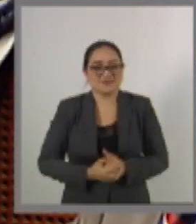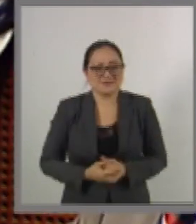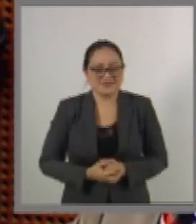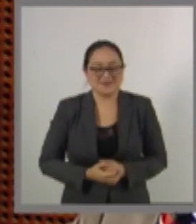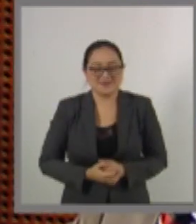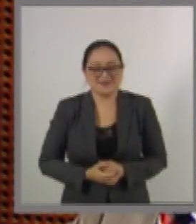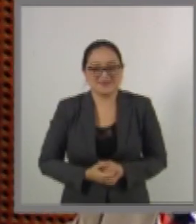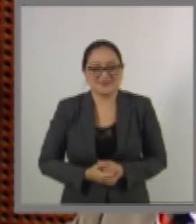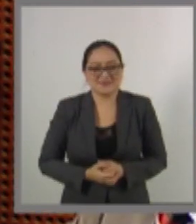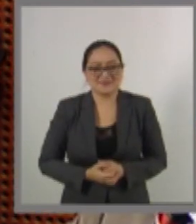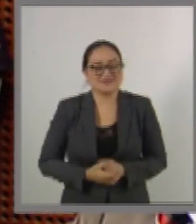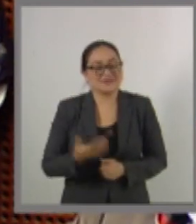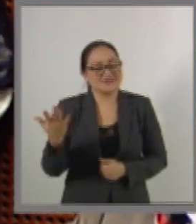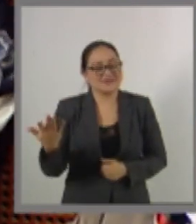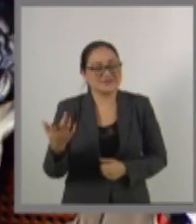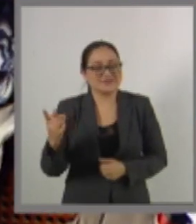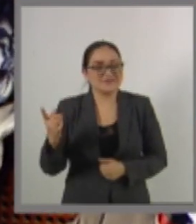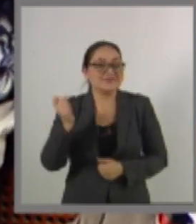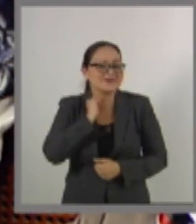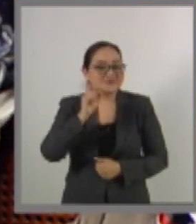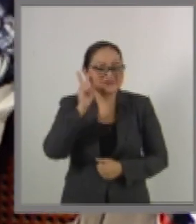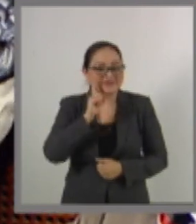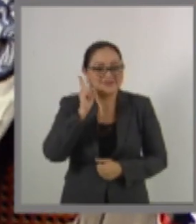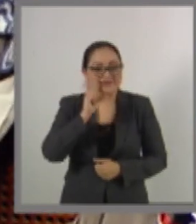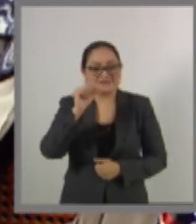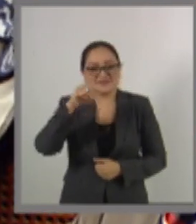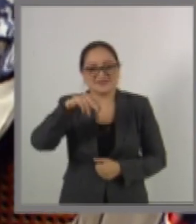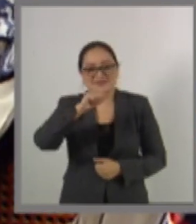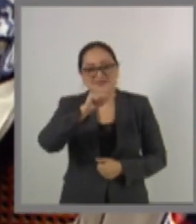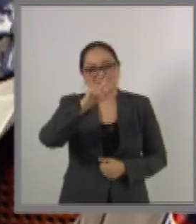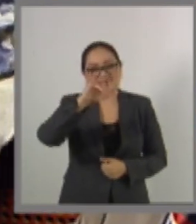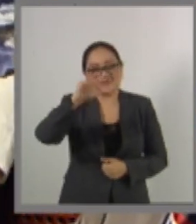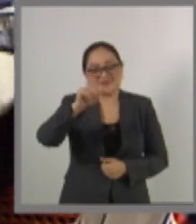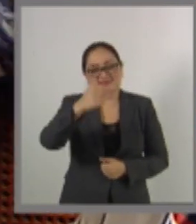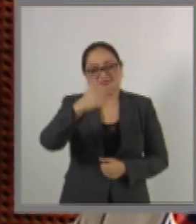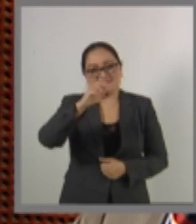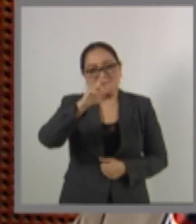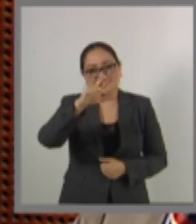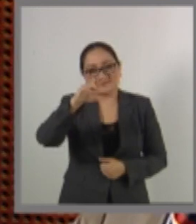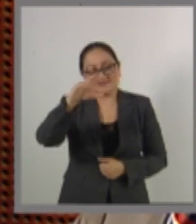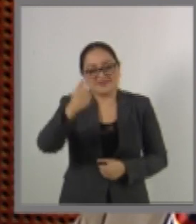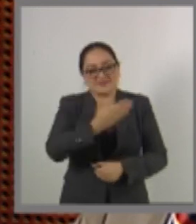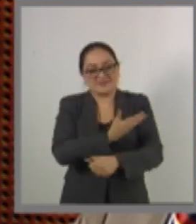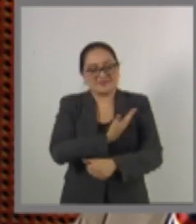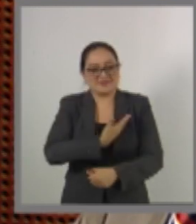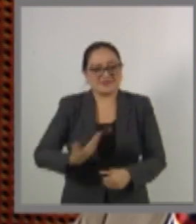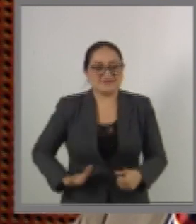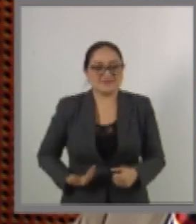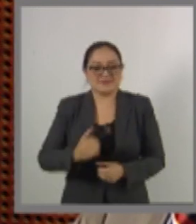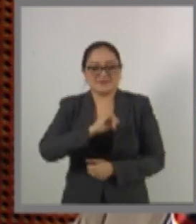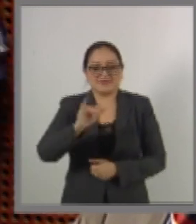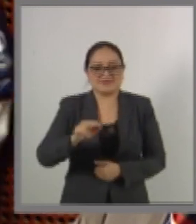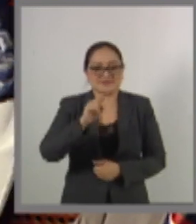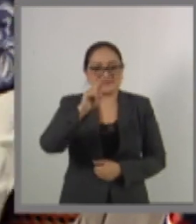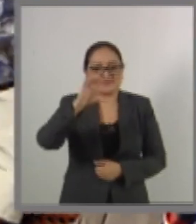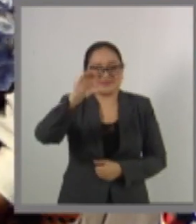Tiene el uso de la palabra la senadora Ana Lilia Herrera Ansaldo, presidenta de la Junta de Coordinación Política de este